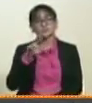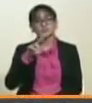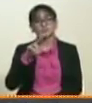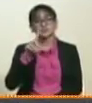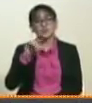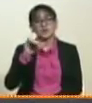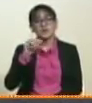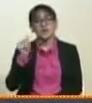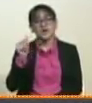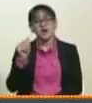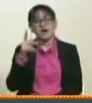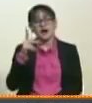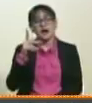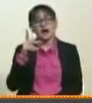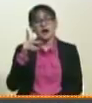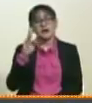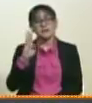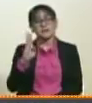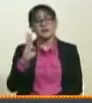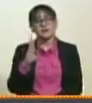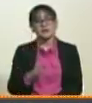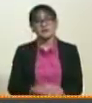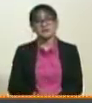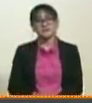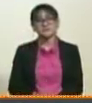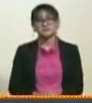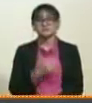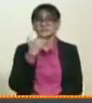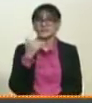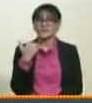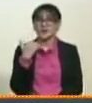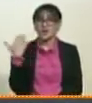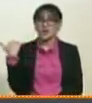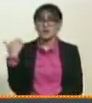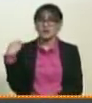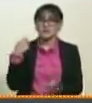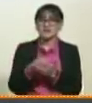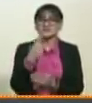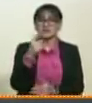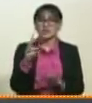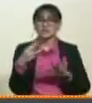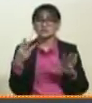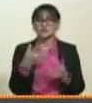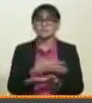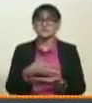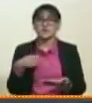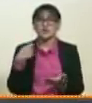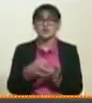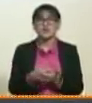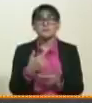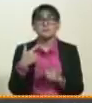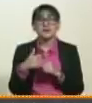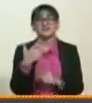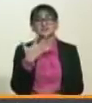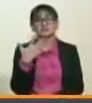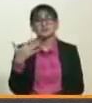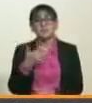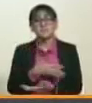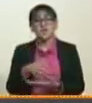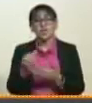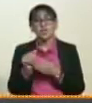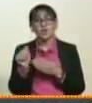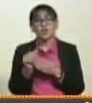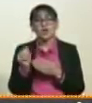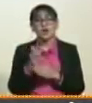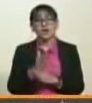cabe donde se le acaba de pagar 118 millones de bolívares 55 millones de dólares como